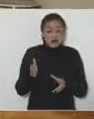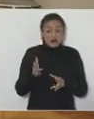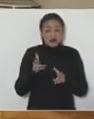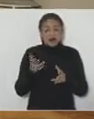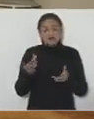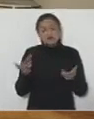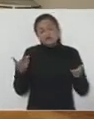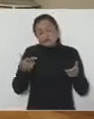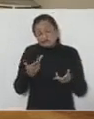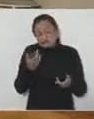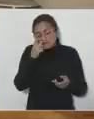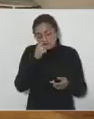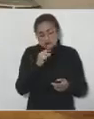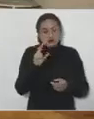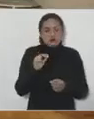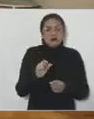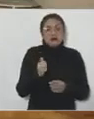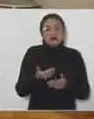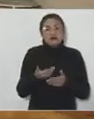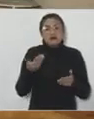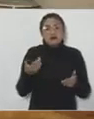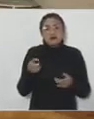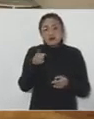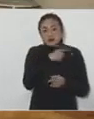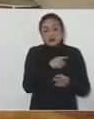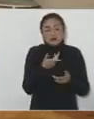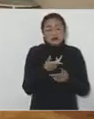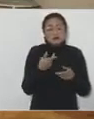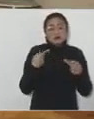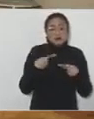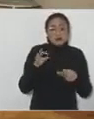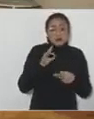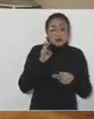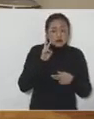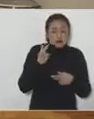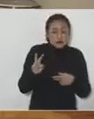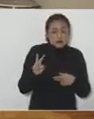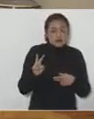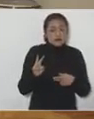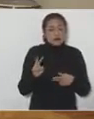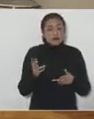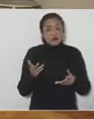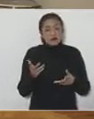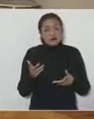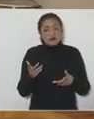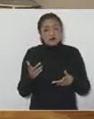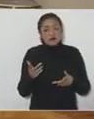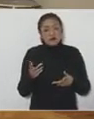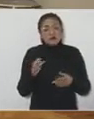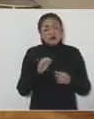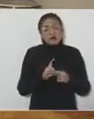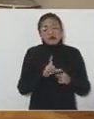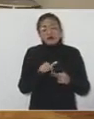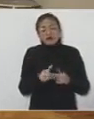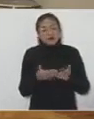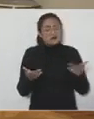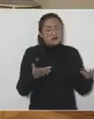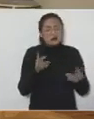sí los los anteriores inmediatos anteriores o posteriores